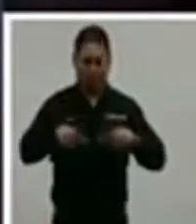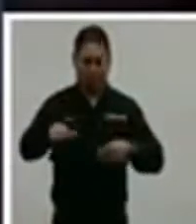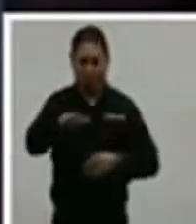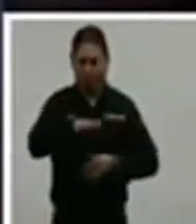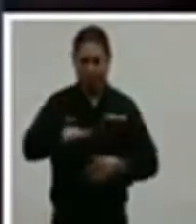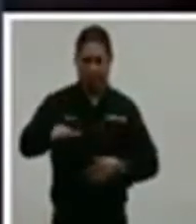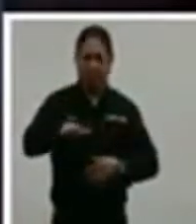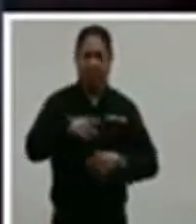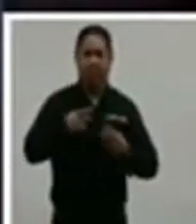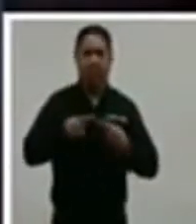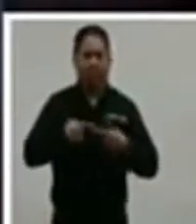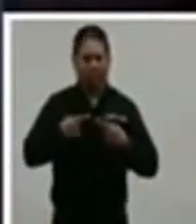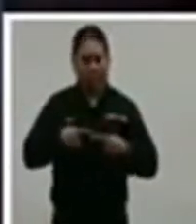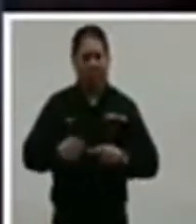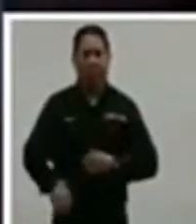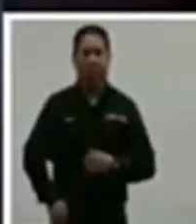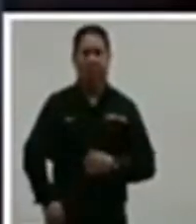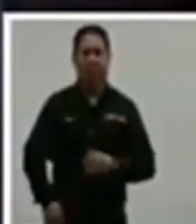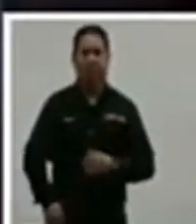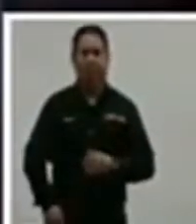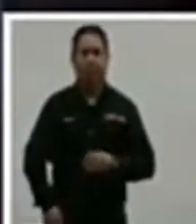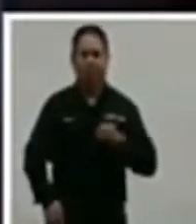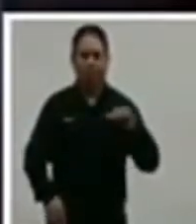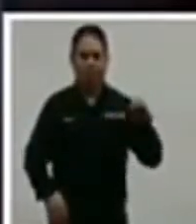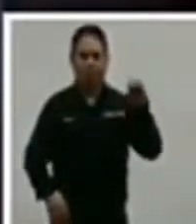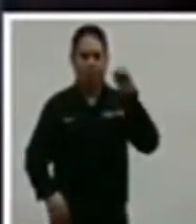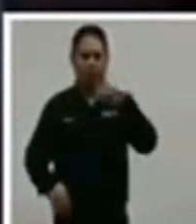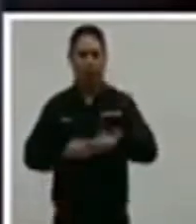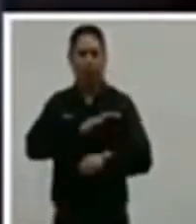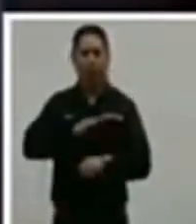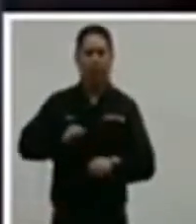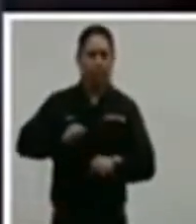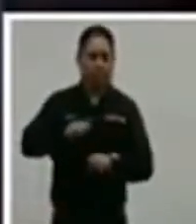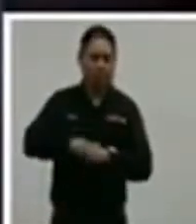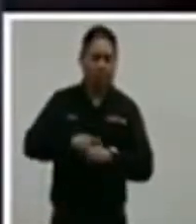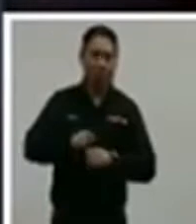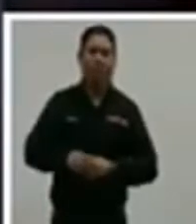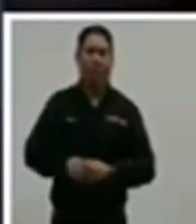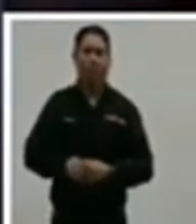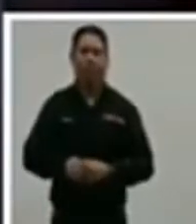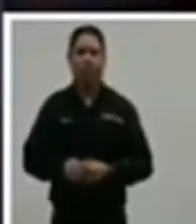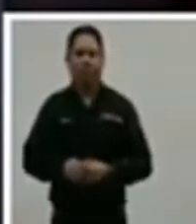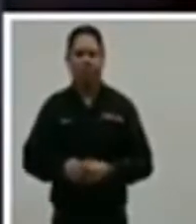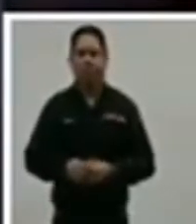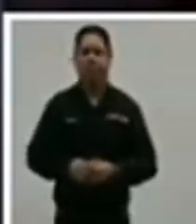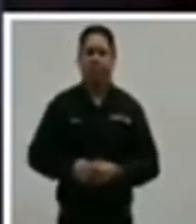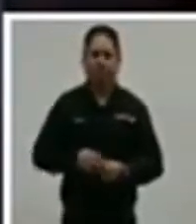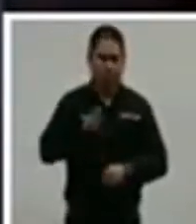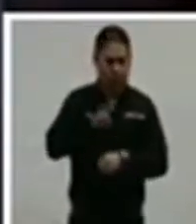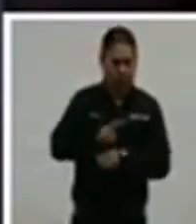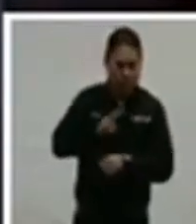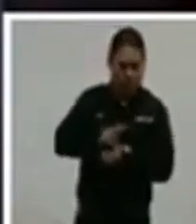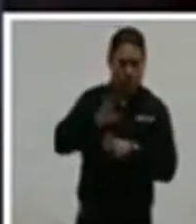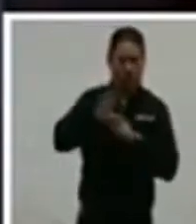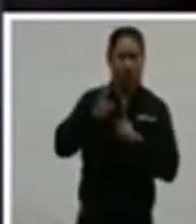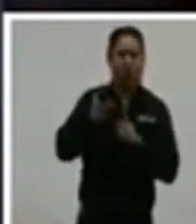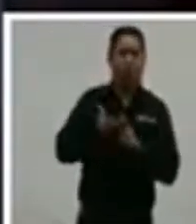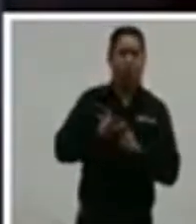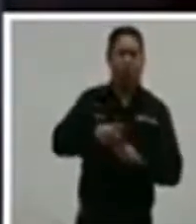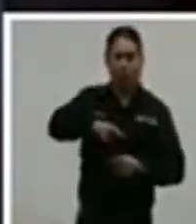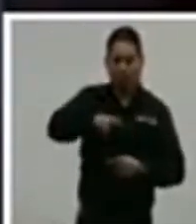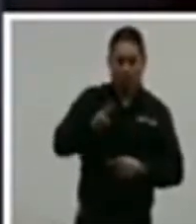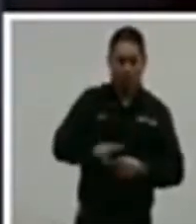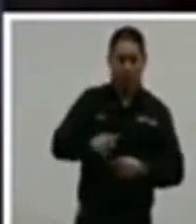distrito, que lo integran diversos municipios. Así es que nuevamente reiterarles que en la Comisión de Vigilancia estamos a sus órdenes y